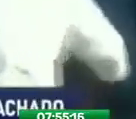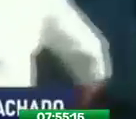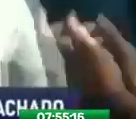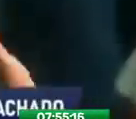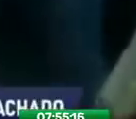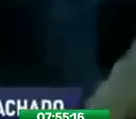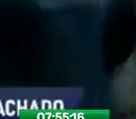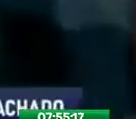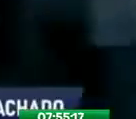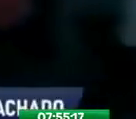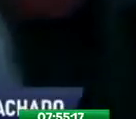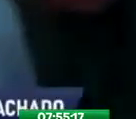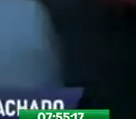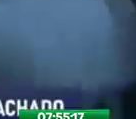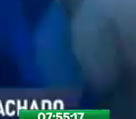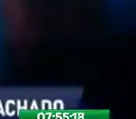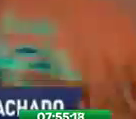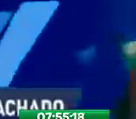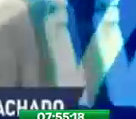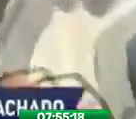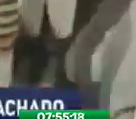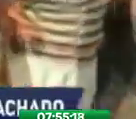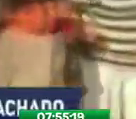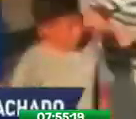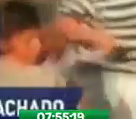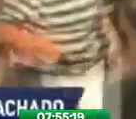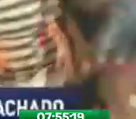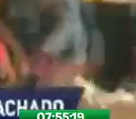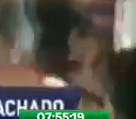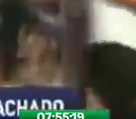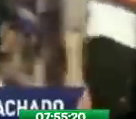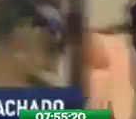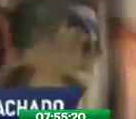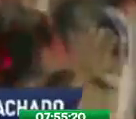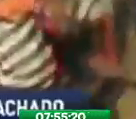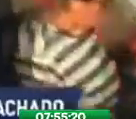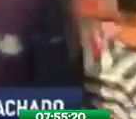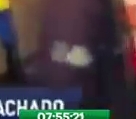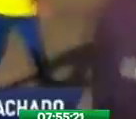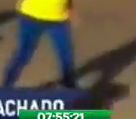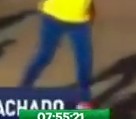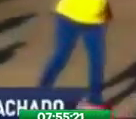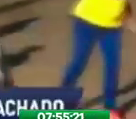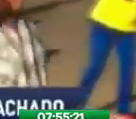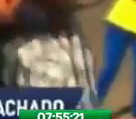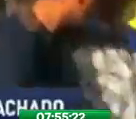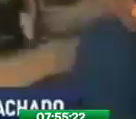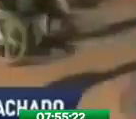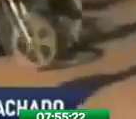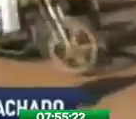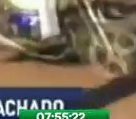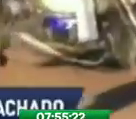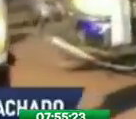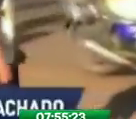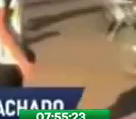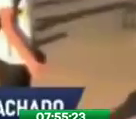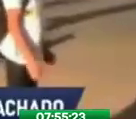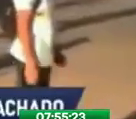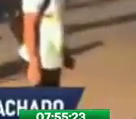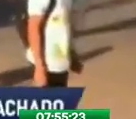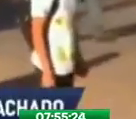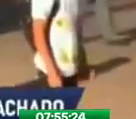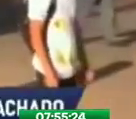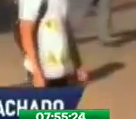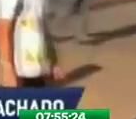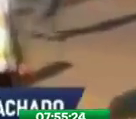Machado, recibió empujones y golpes por parte de simpatizantes de Nicolás Maduro. Al lugar se presentó una comisión de Guardias